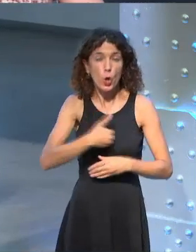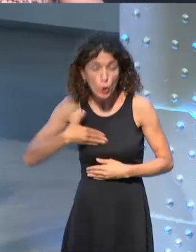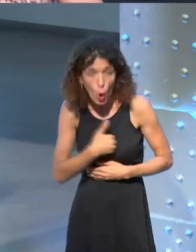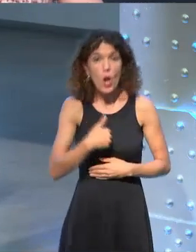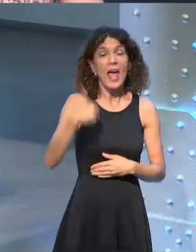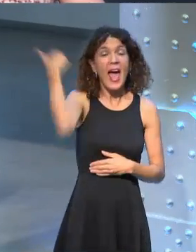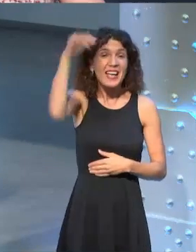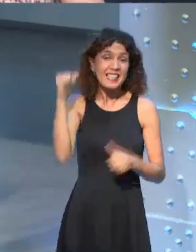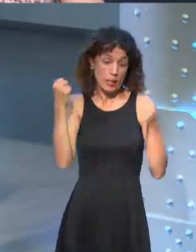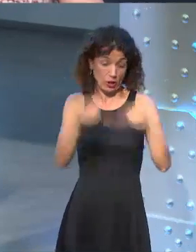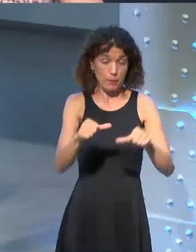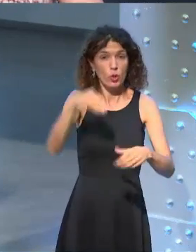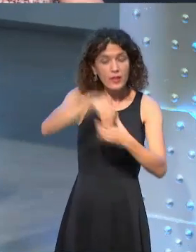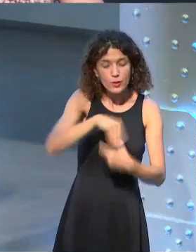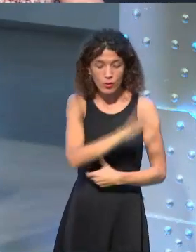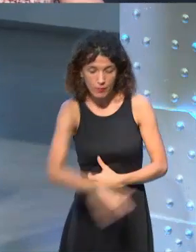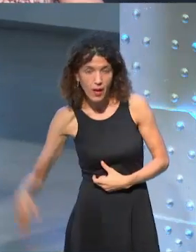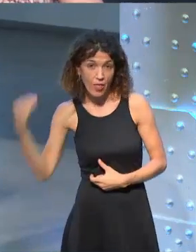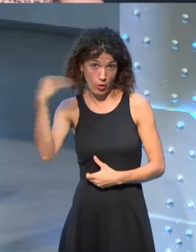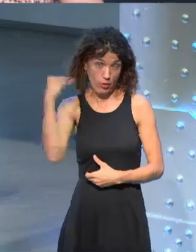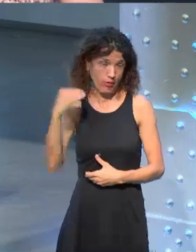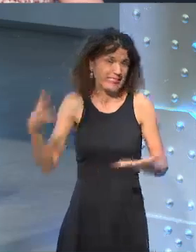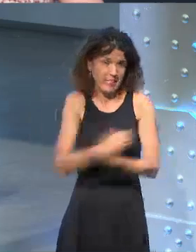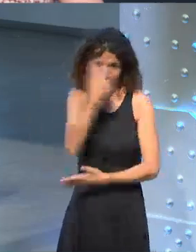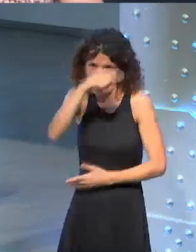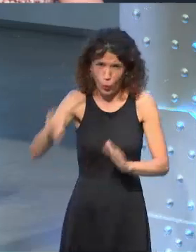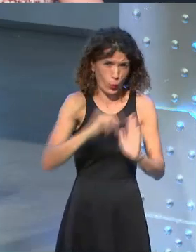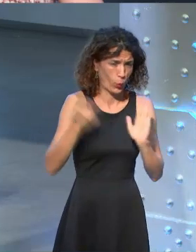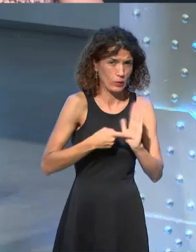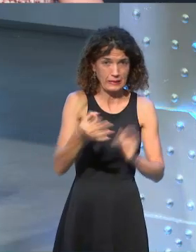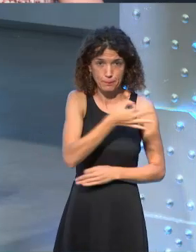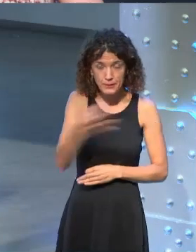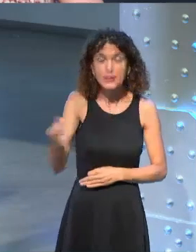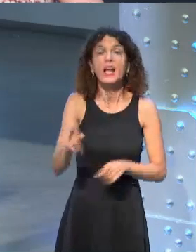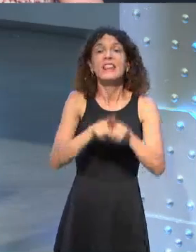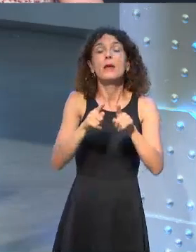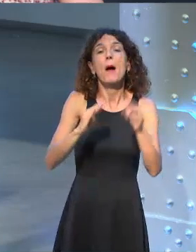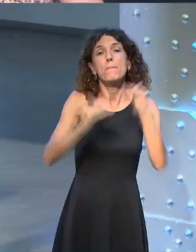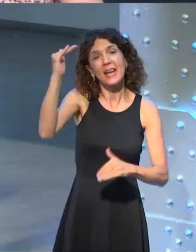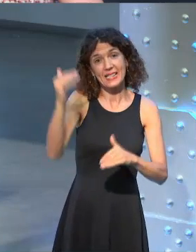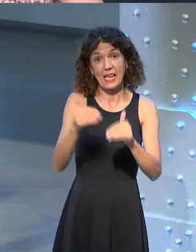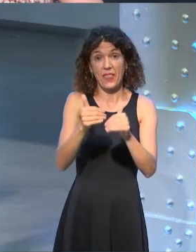estereotipos durante la infancia y la adolescencia, que es la madre del cordero. Lo sabe todo también sobre las brechas de género en la